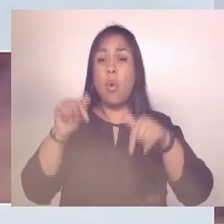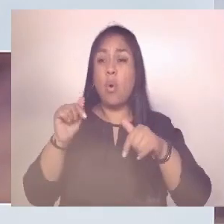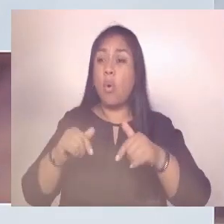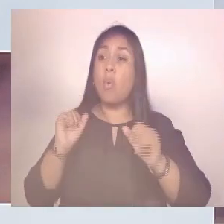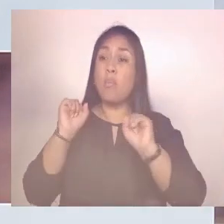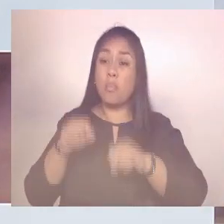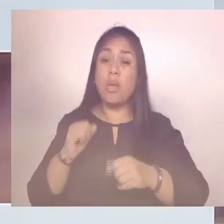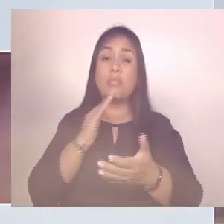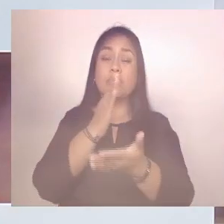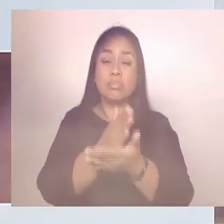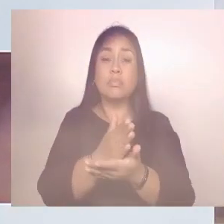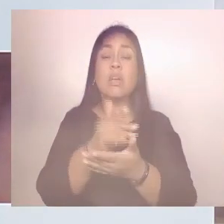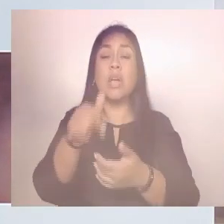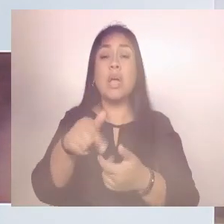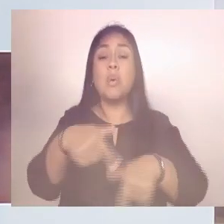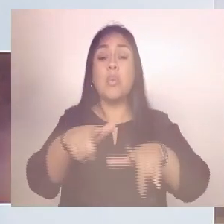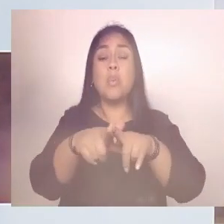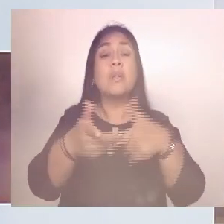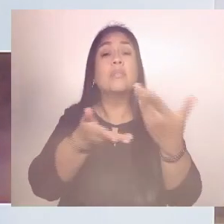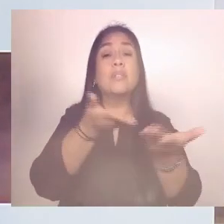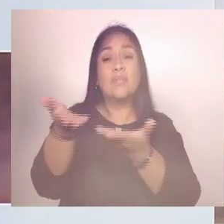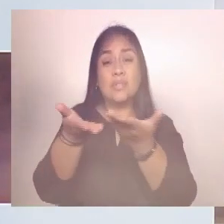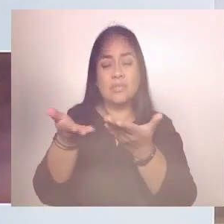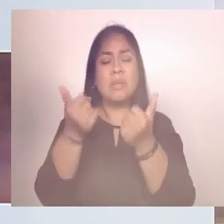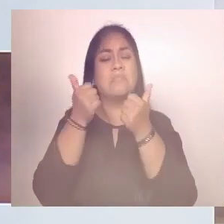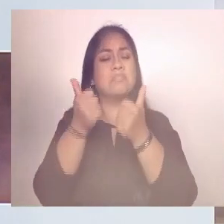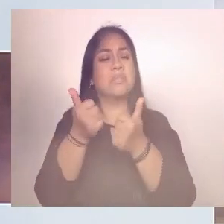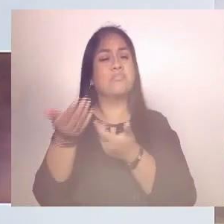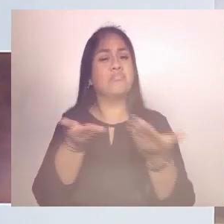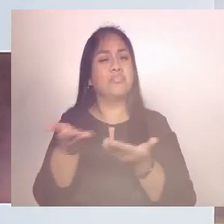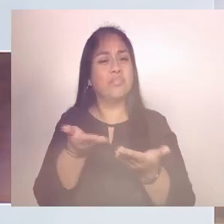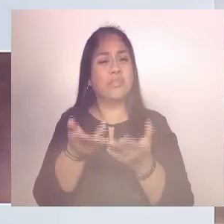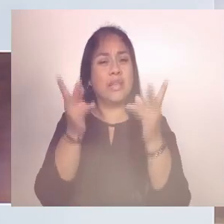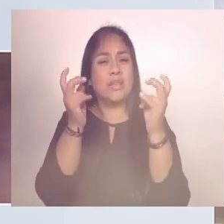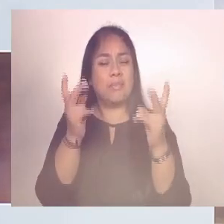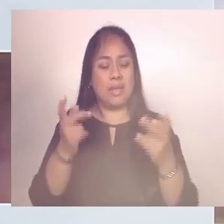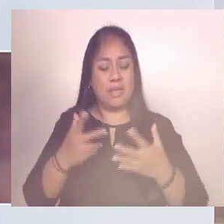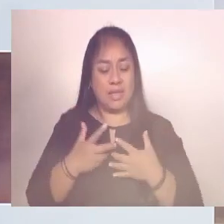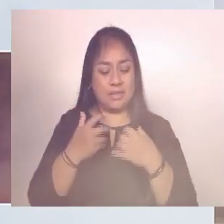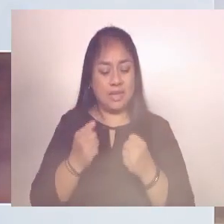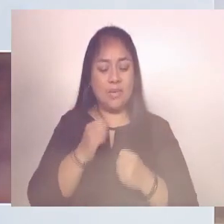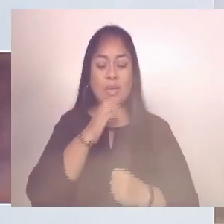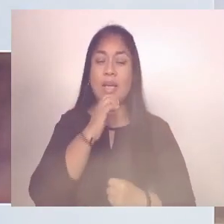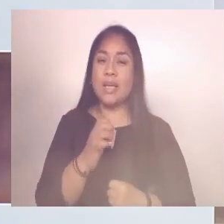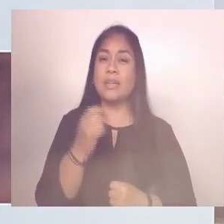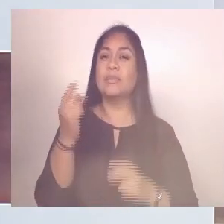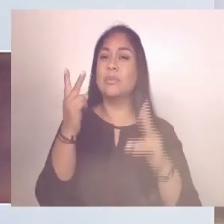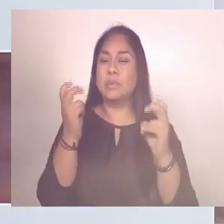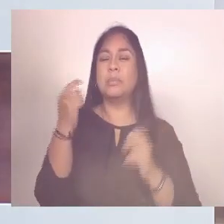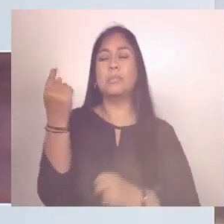lugar donde les van a atender y serán bien atendidos dentro del ámbito de salud es algo que valoramos